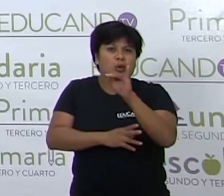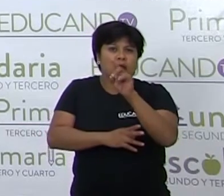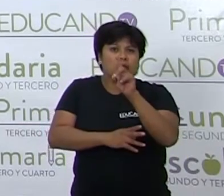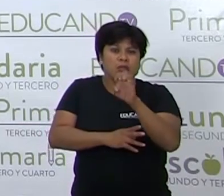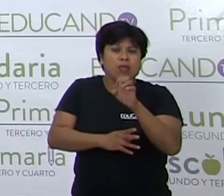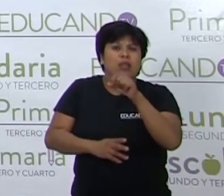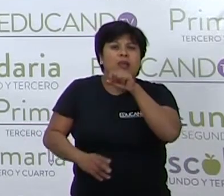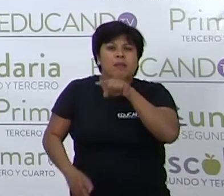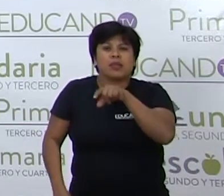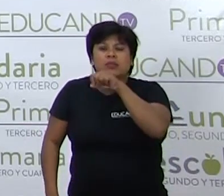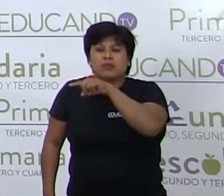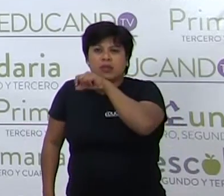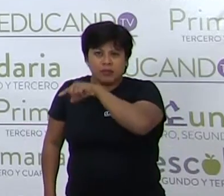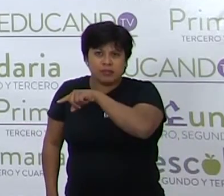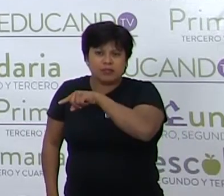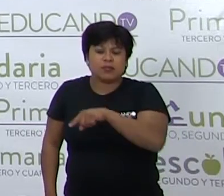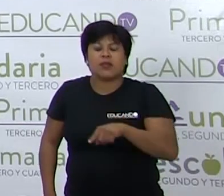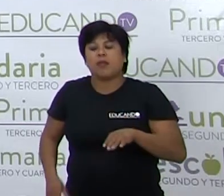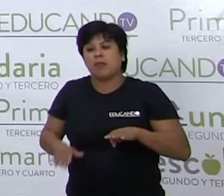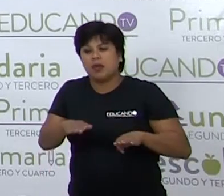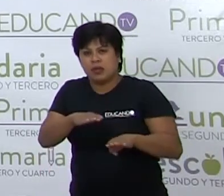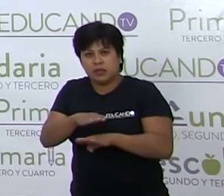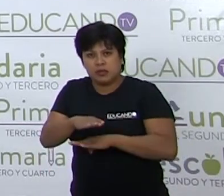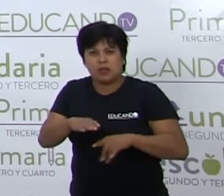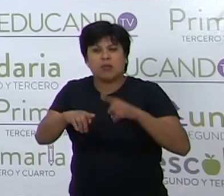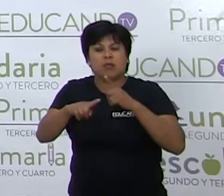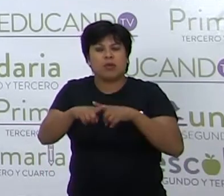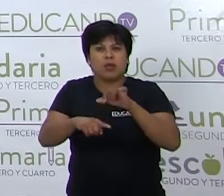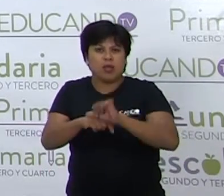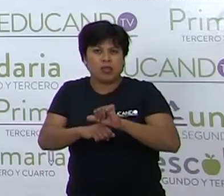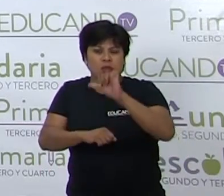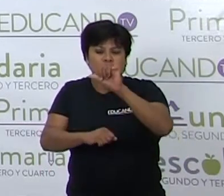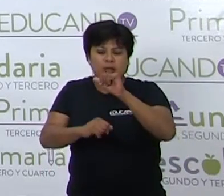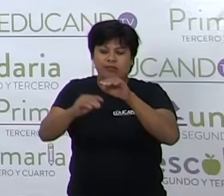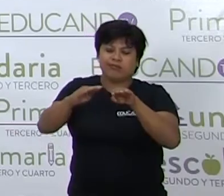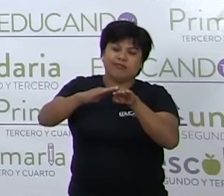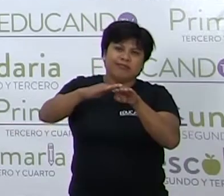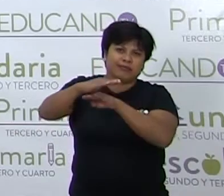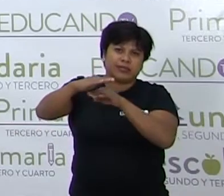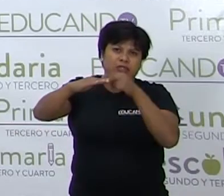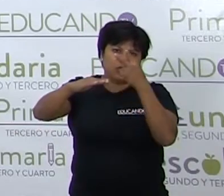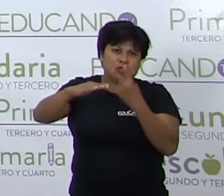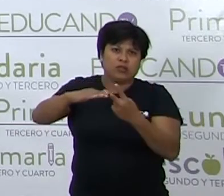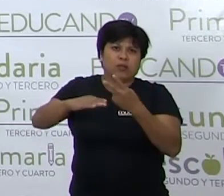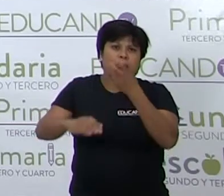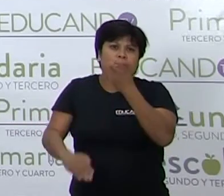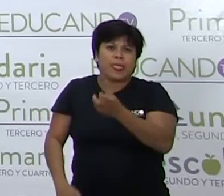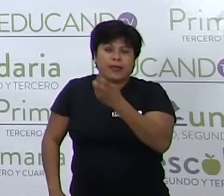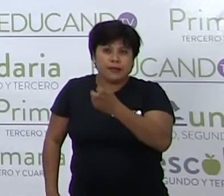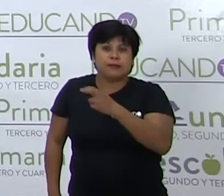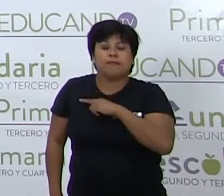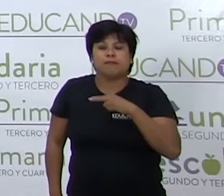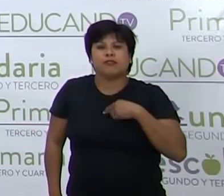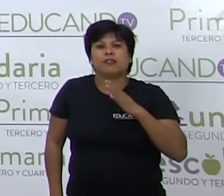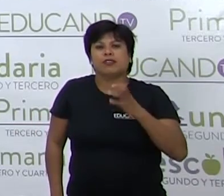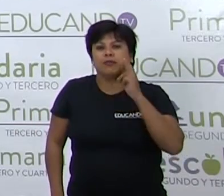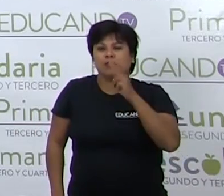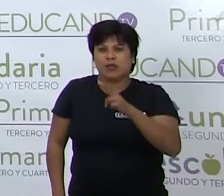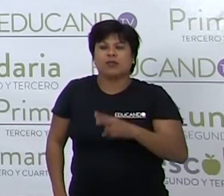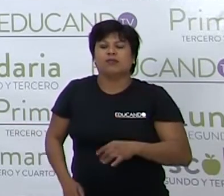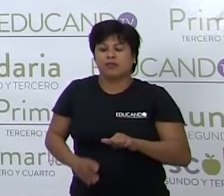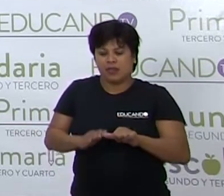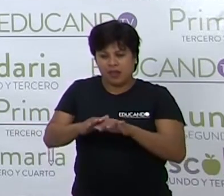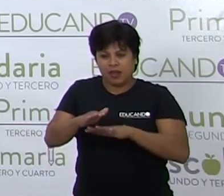aplica la misma base por altura sobre 2 y con eso ya estamos calculando el área